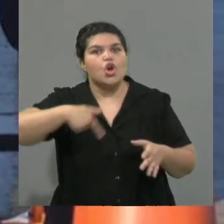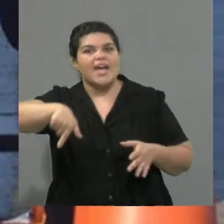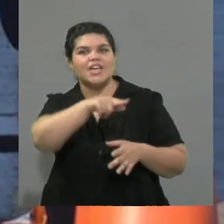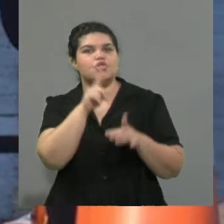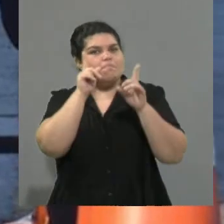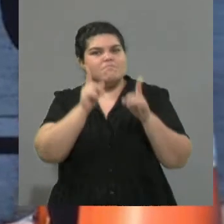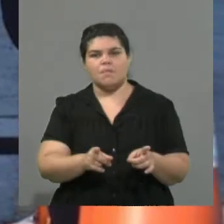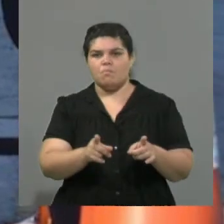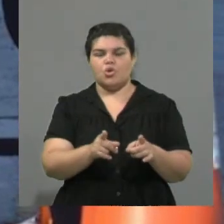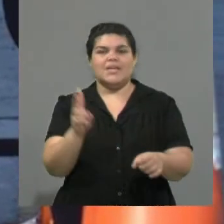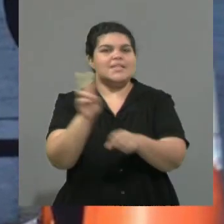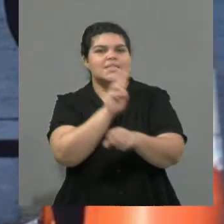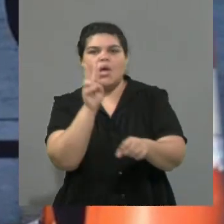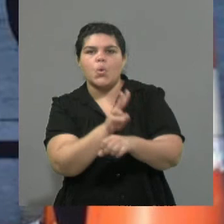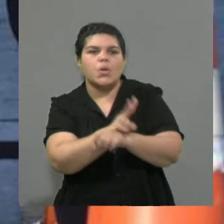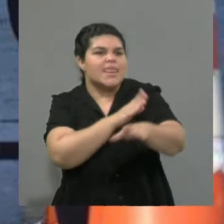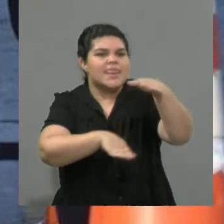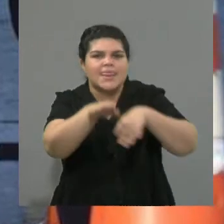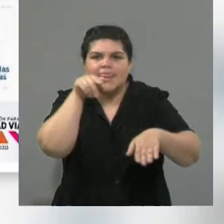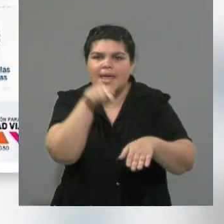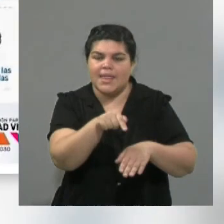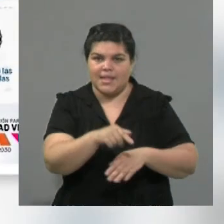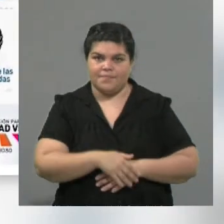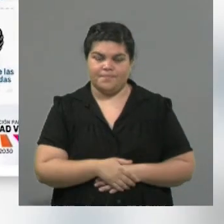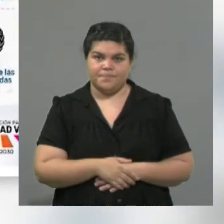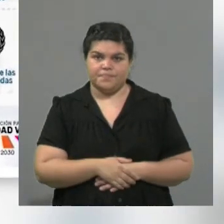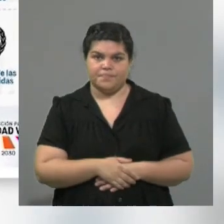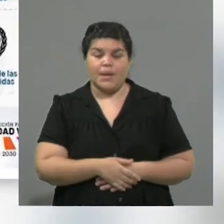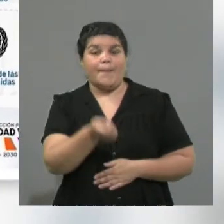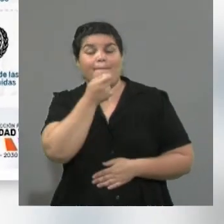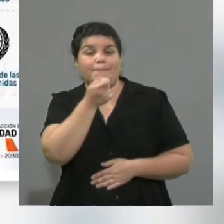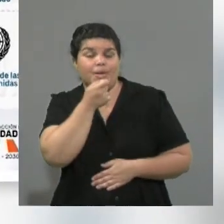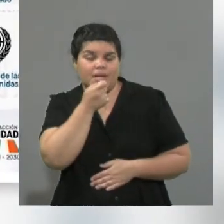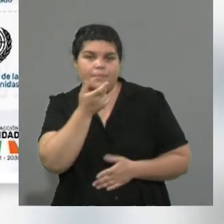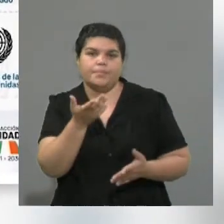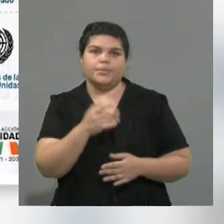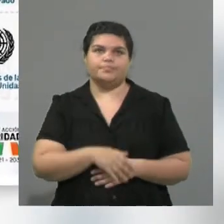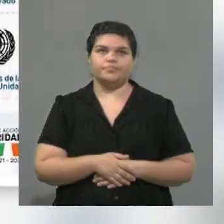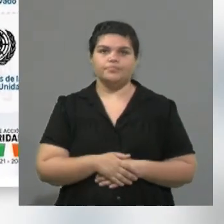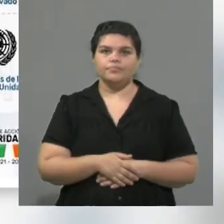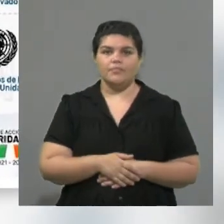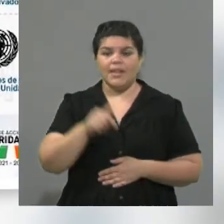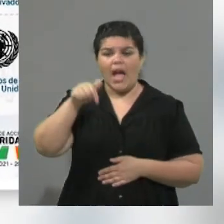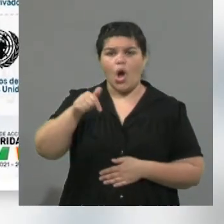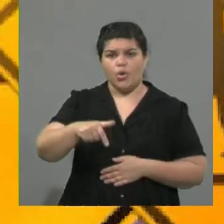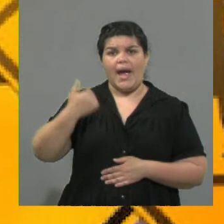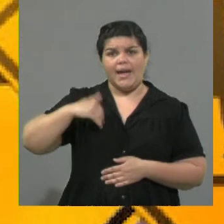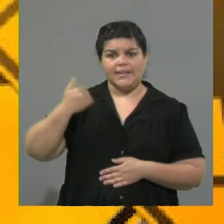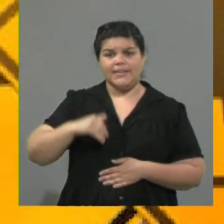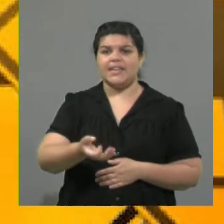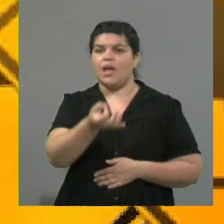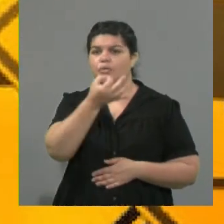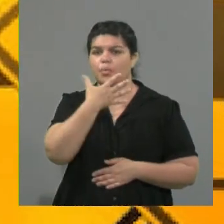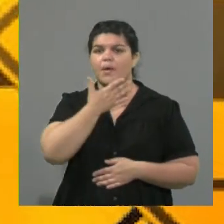vial. El exceso de, por ejemplo, tranquilizantes que se consumen en Argentina hoy tiene mucho que